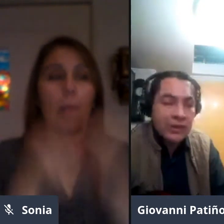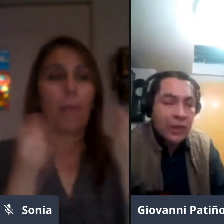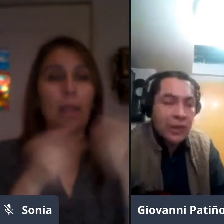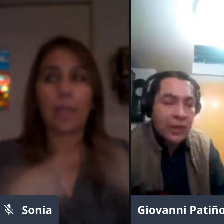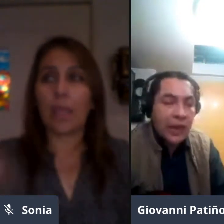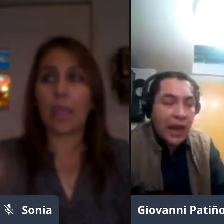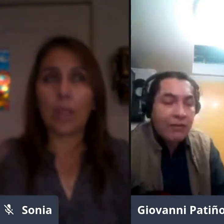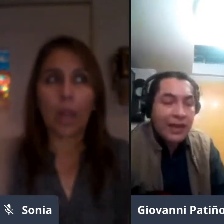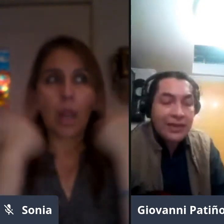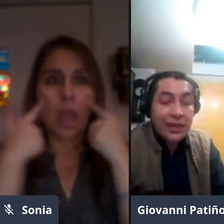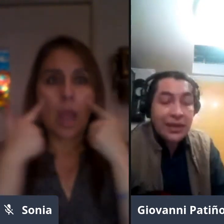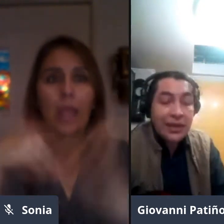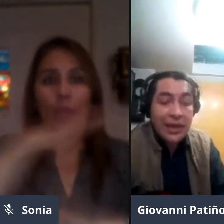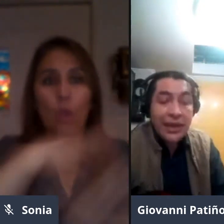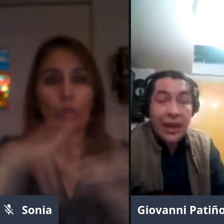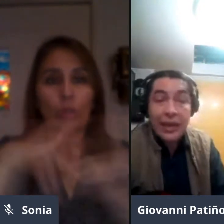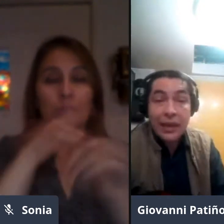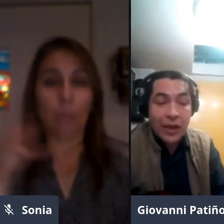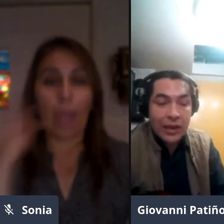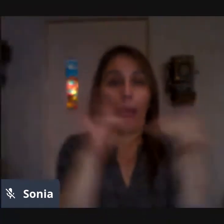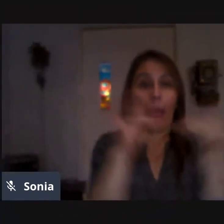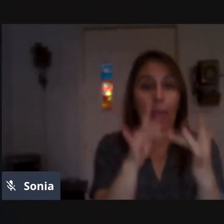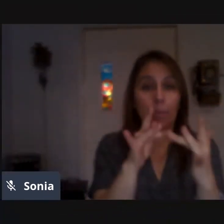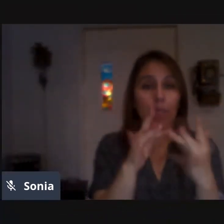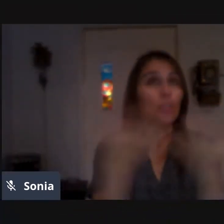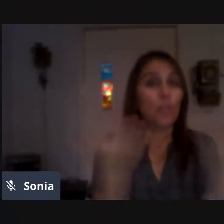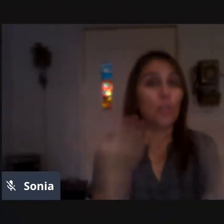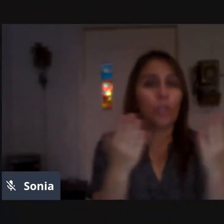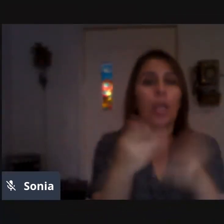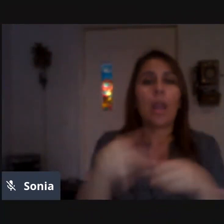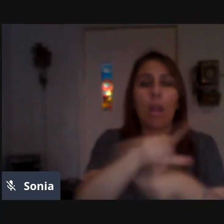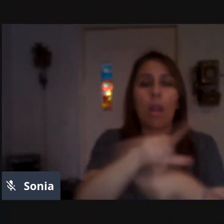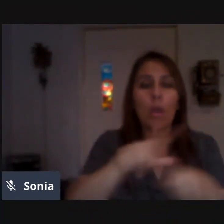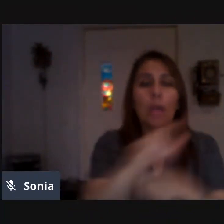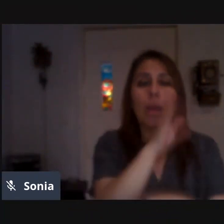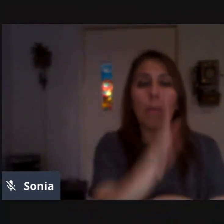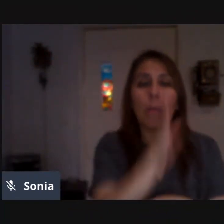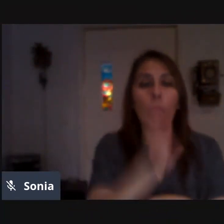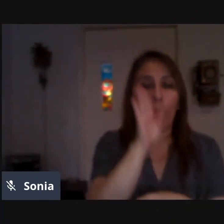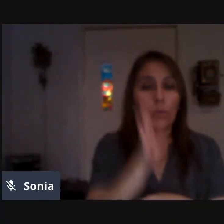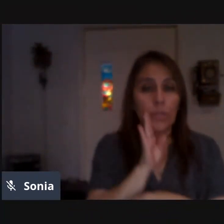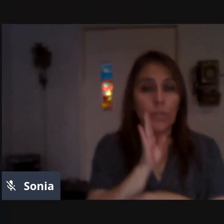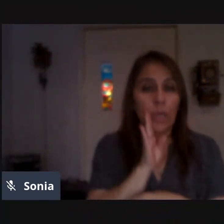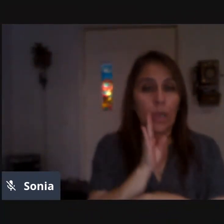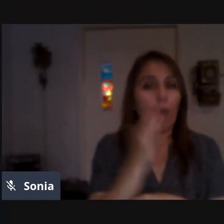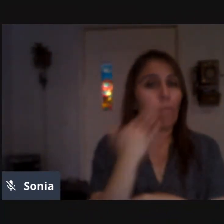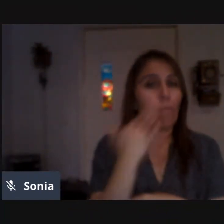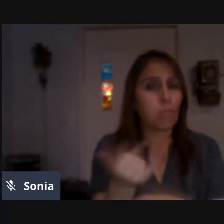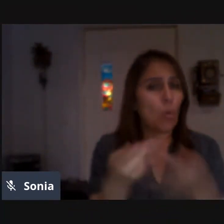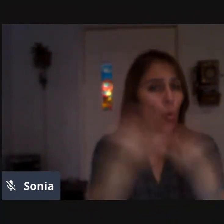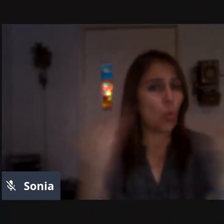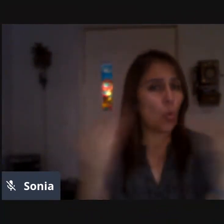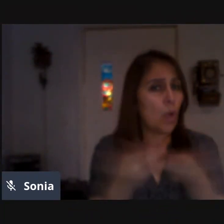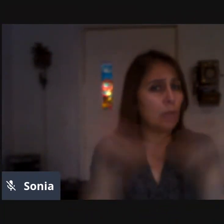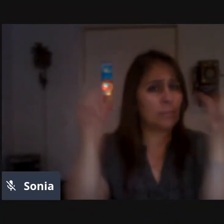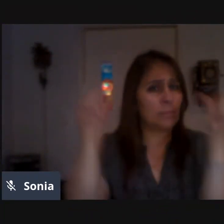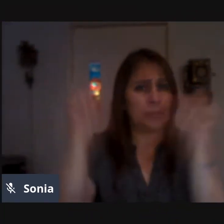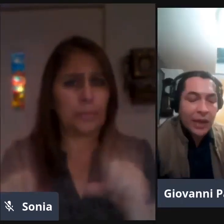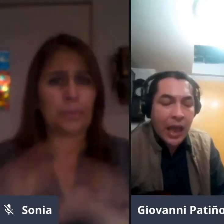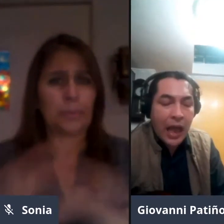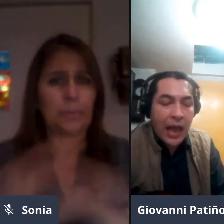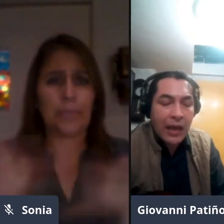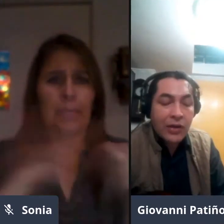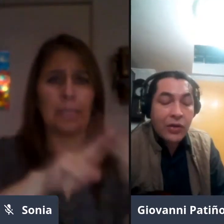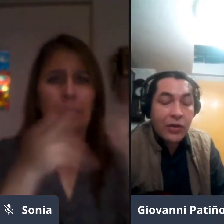contexto para hablar de esa realidad en la localidad de bosa hay que decirlo está en un muy mal lugar con relación a